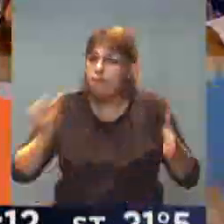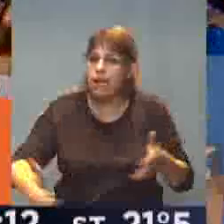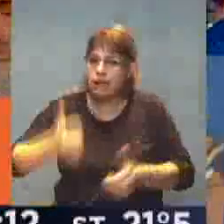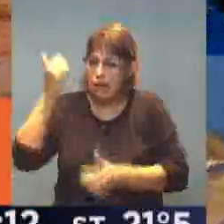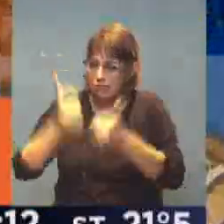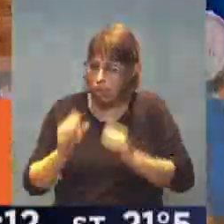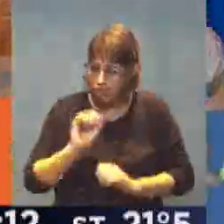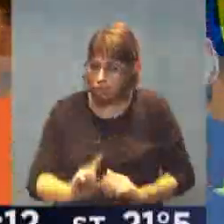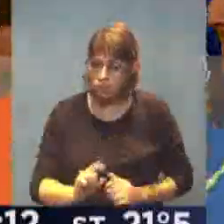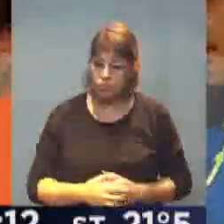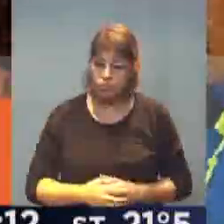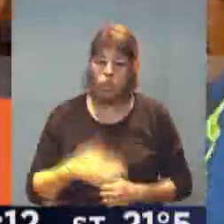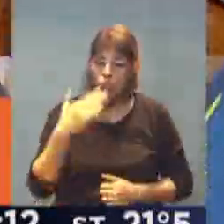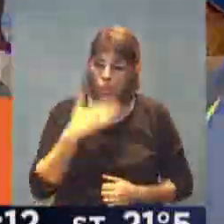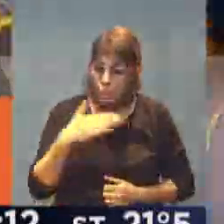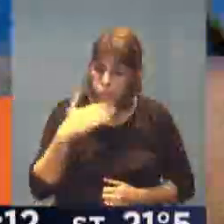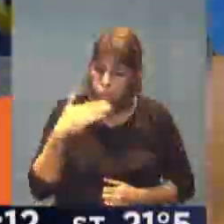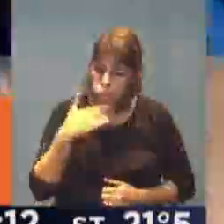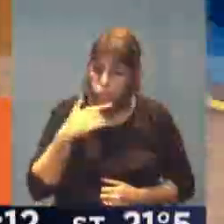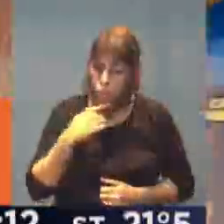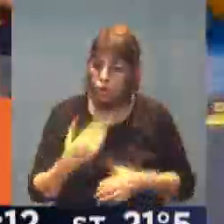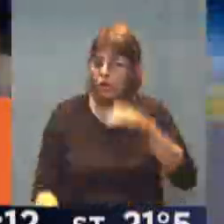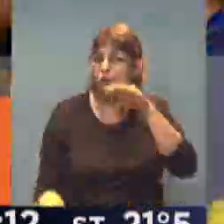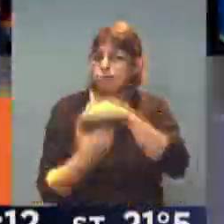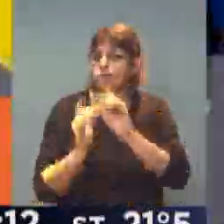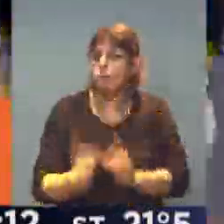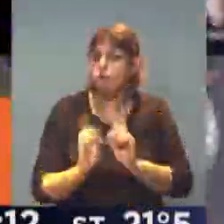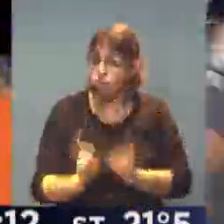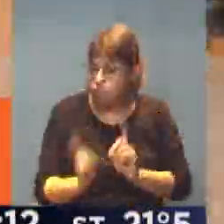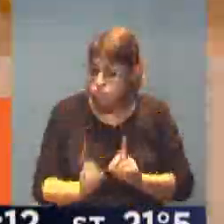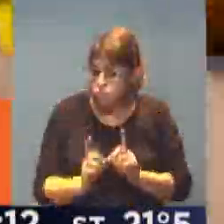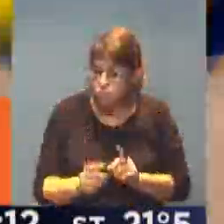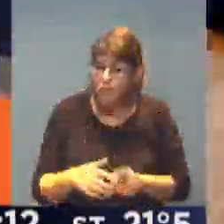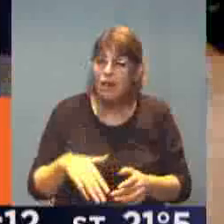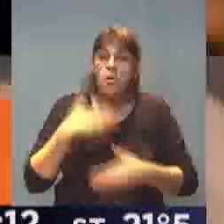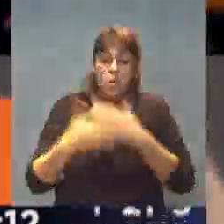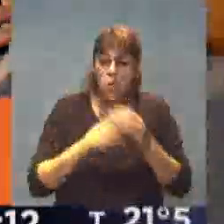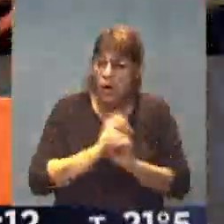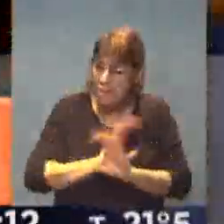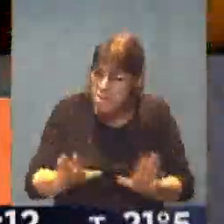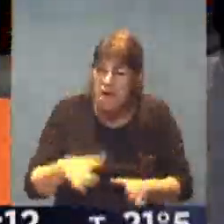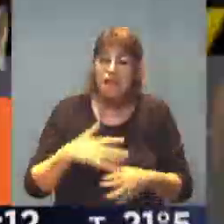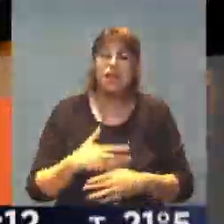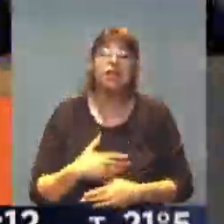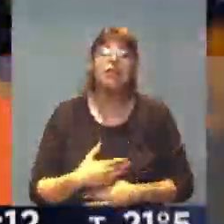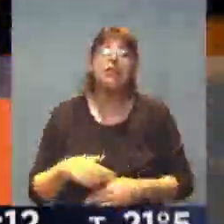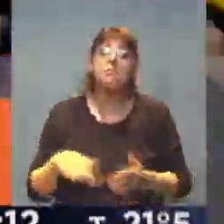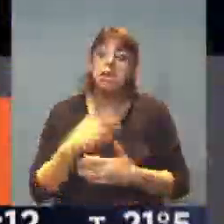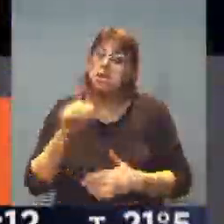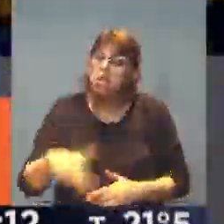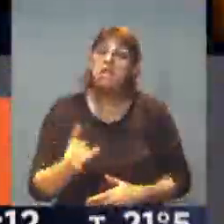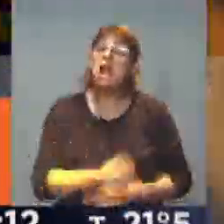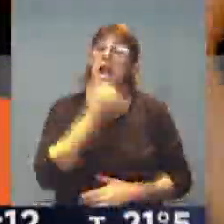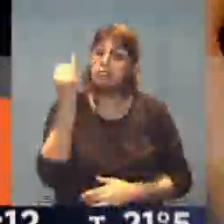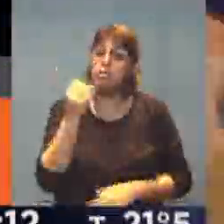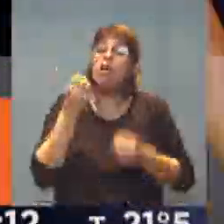campeonato, Boca no se bajó de la punta y sin jugar bien, sin brillar, fue un justo campeón, porque